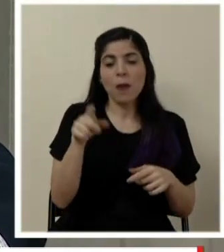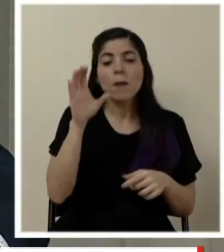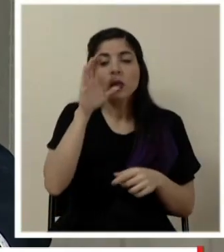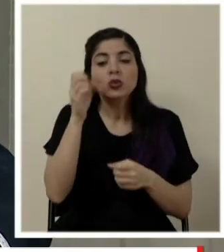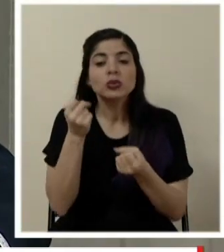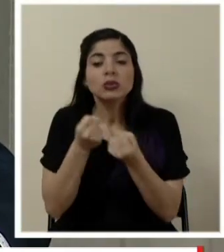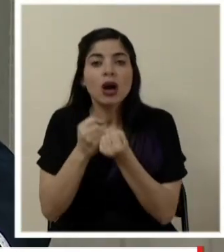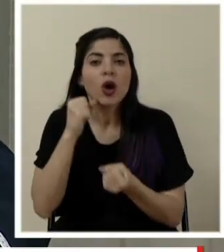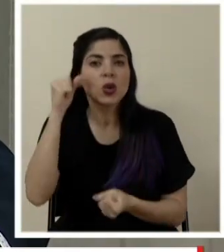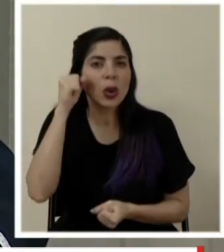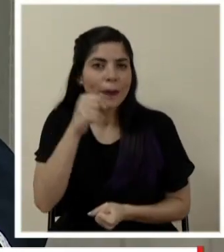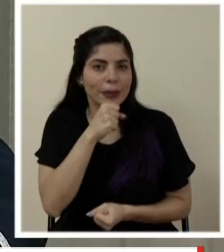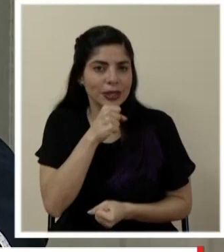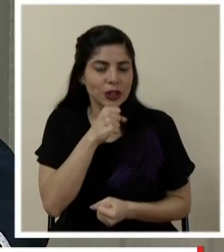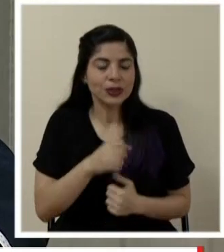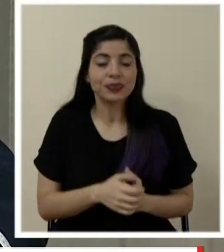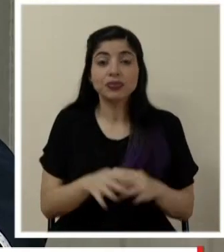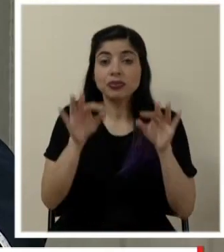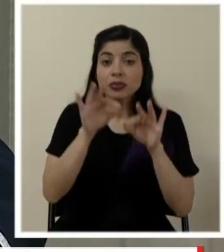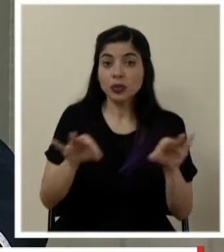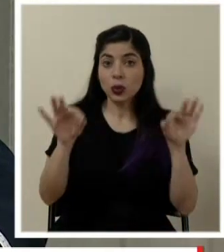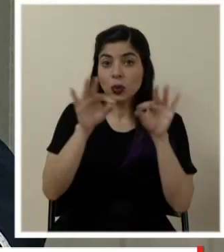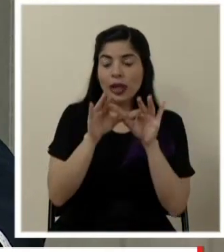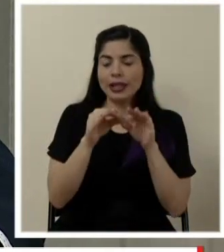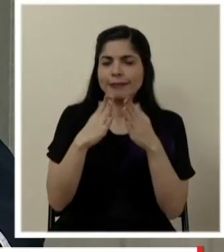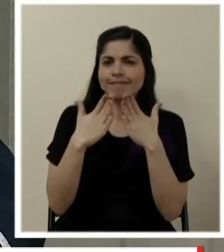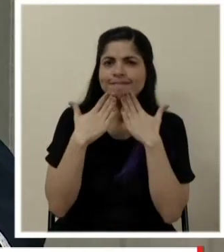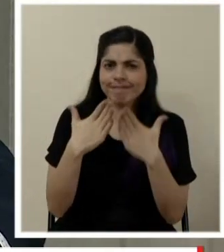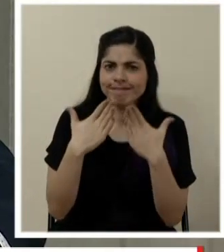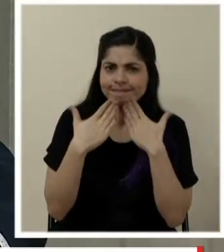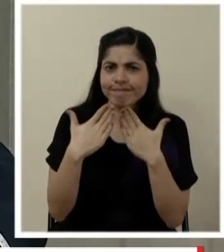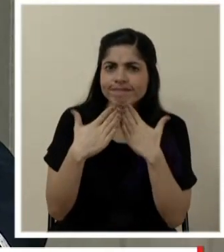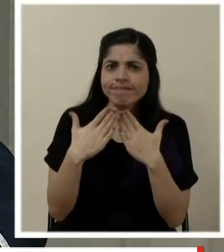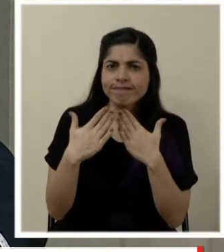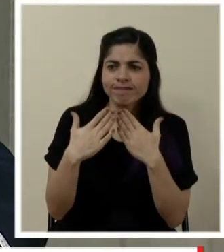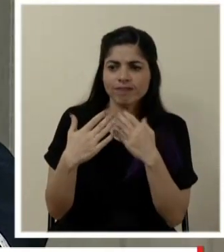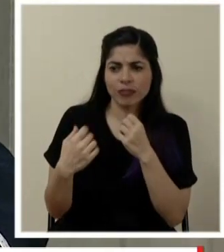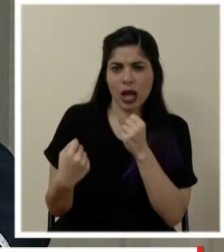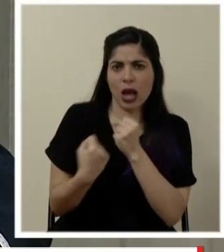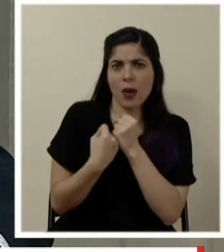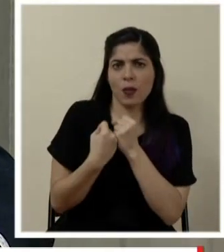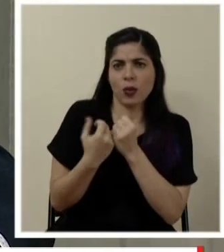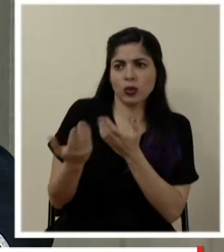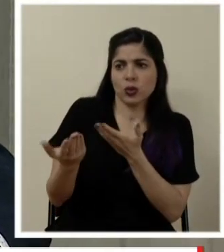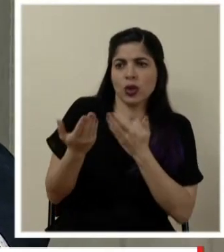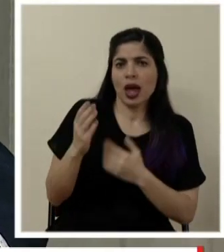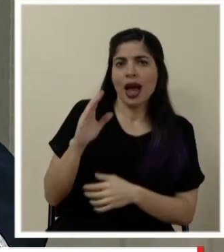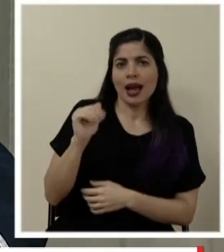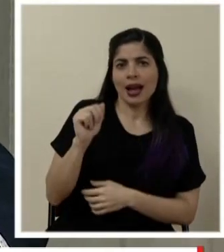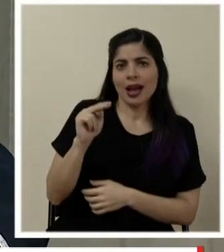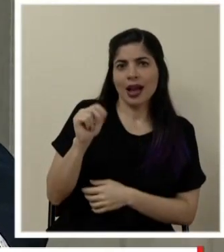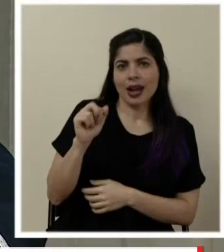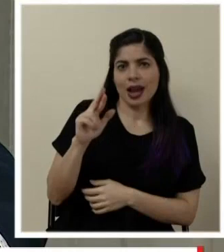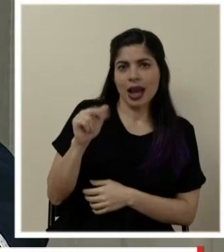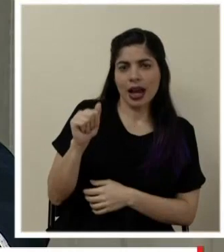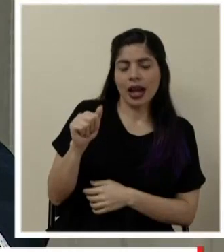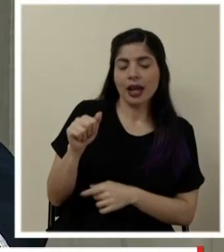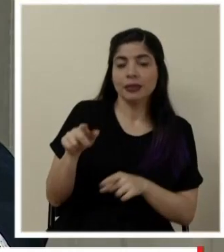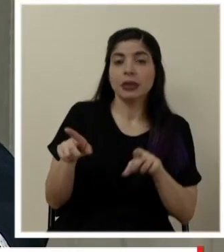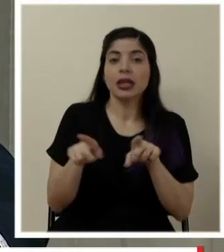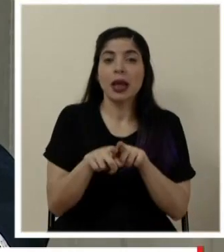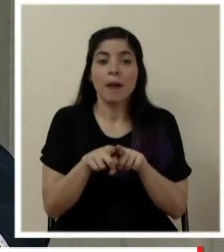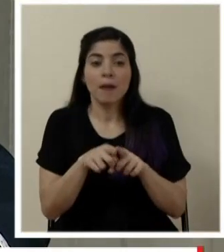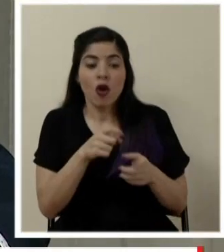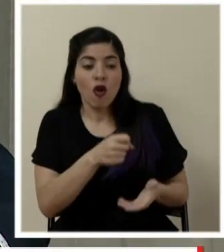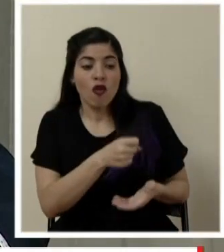Importante también y agradecer el apoyo que en este sentido nos ofrece Canara, asimismo como el